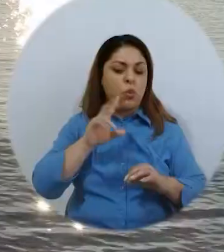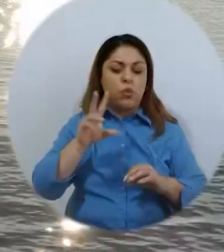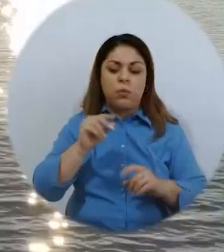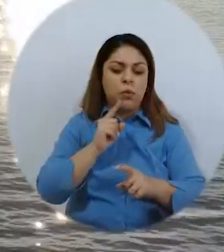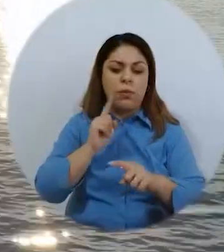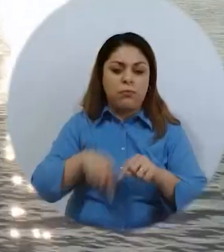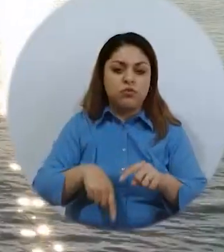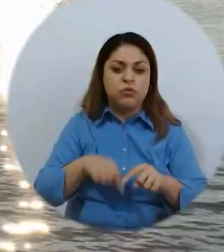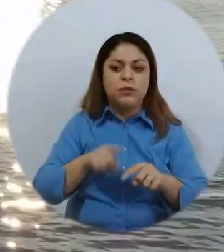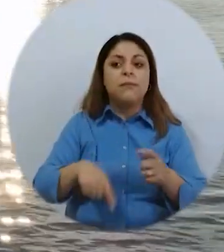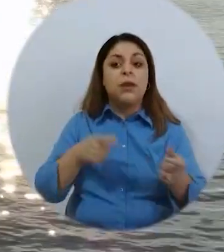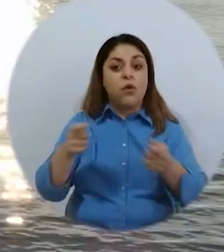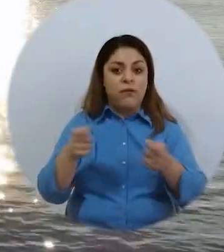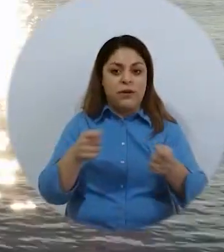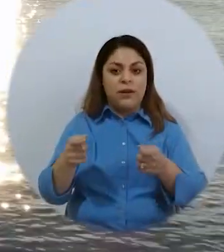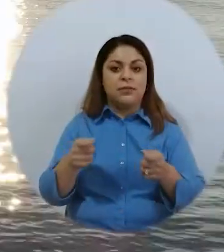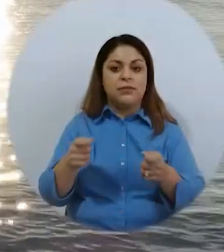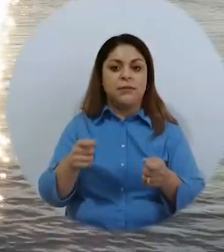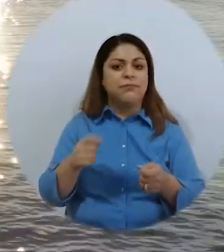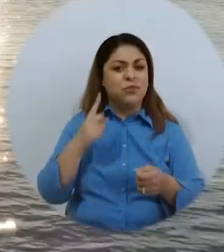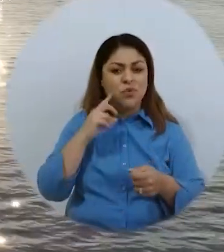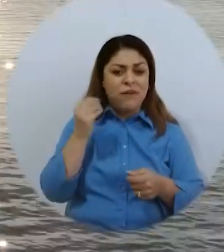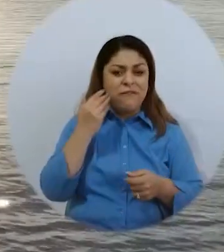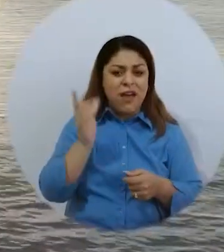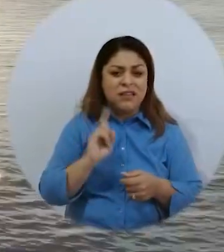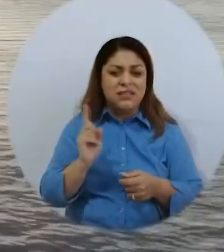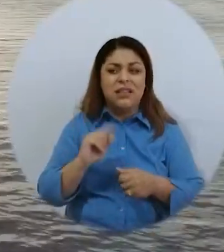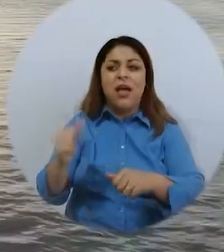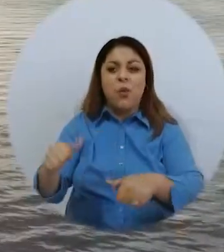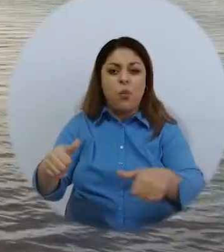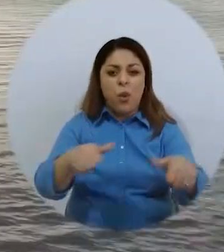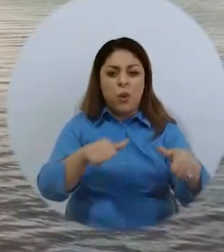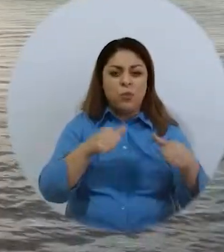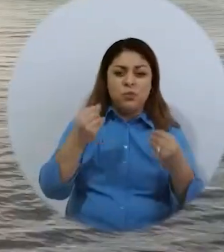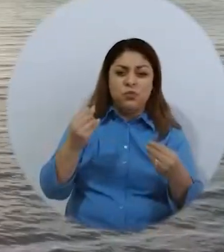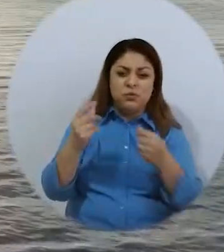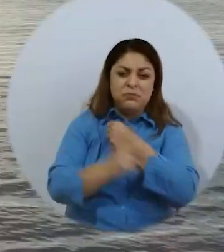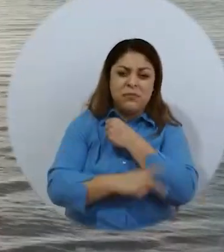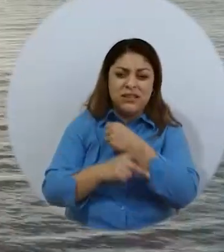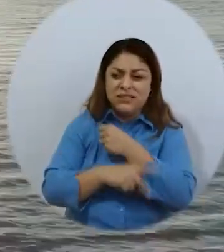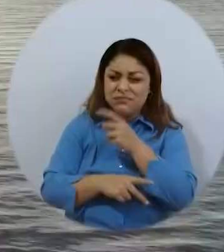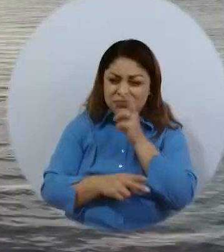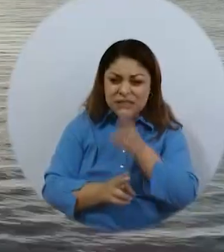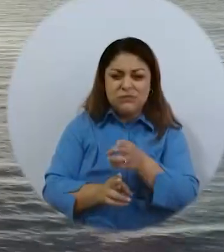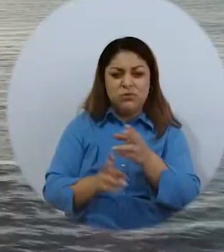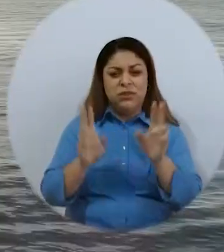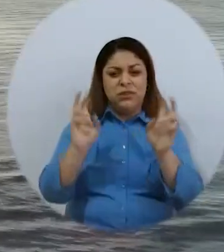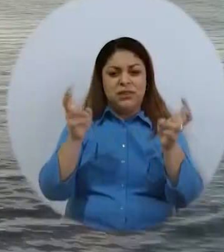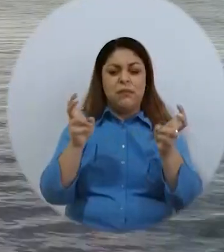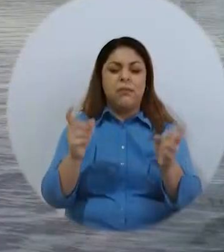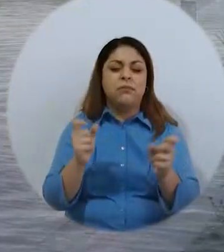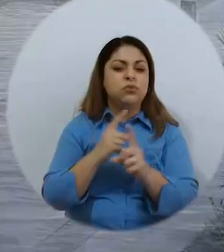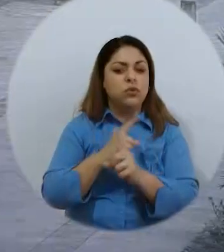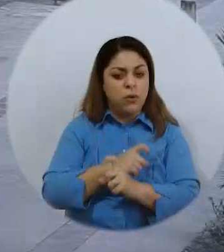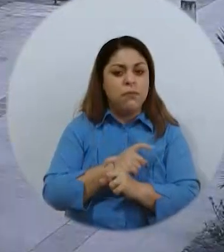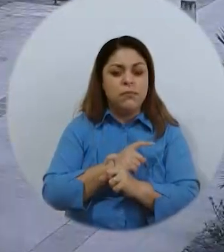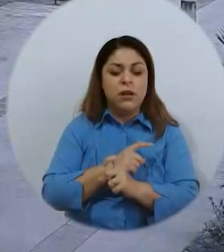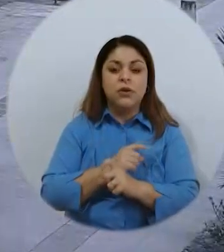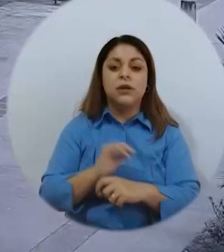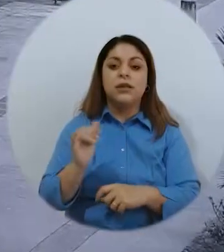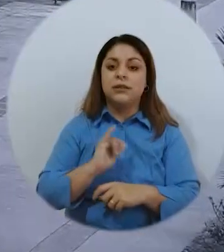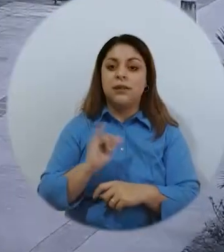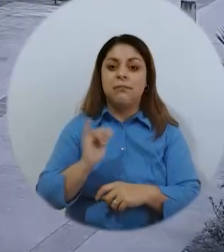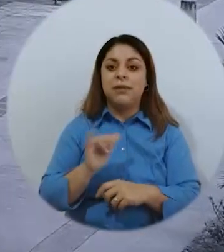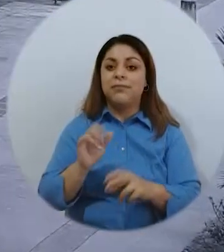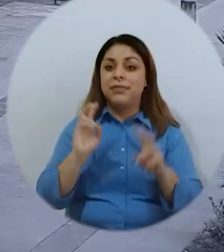gobernanza oceánica, porque primero no es fácil poner de acuerdo a una gran cantidad de países sobre un tema sumamente complejo